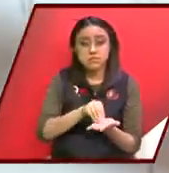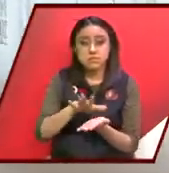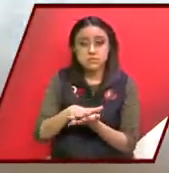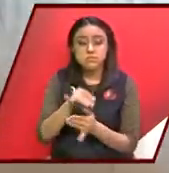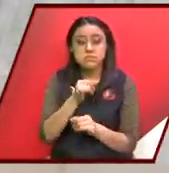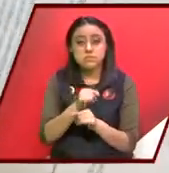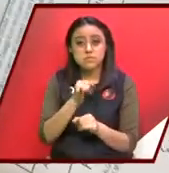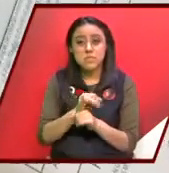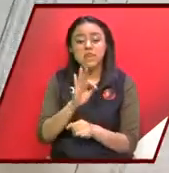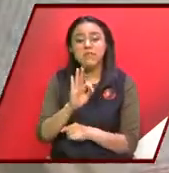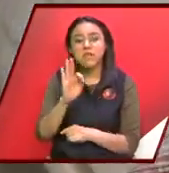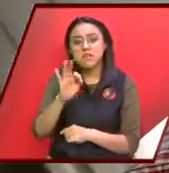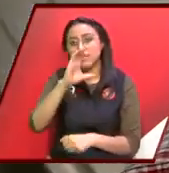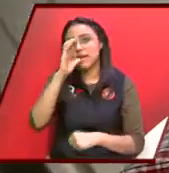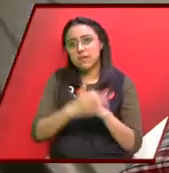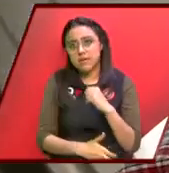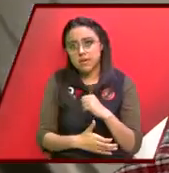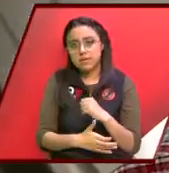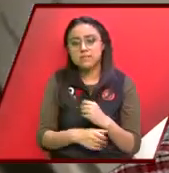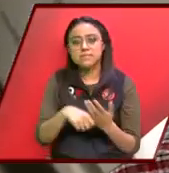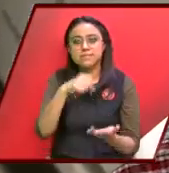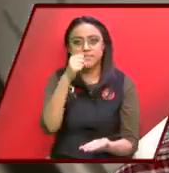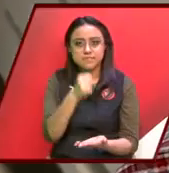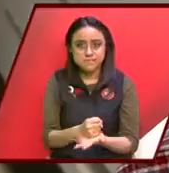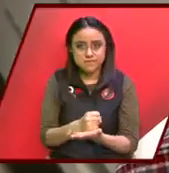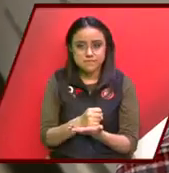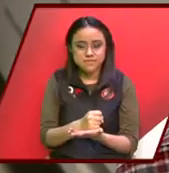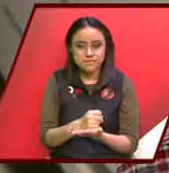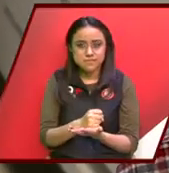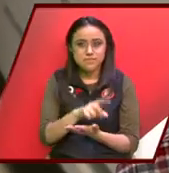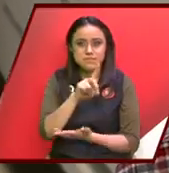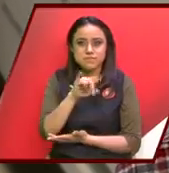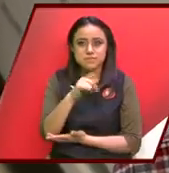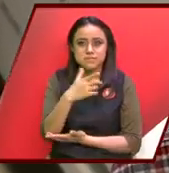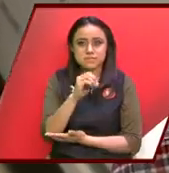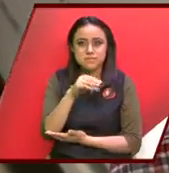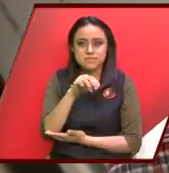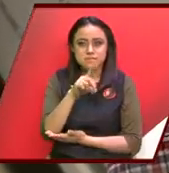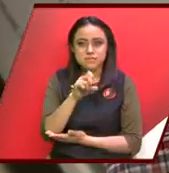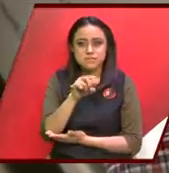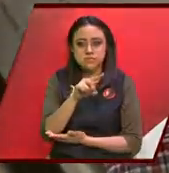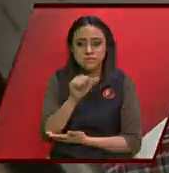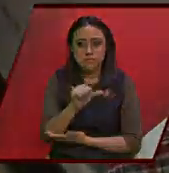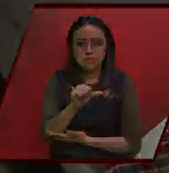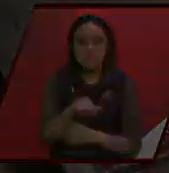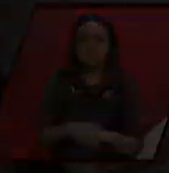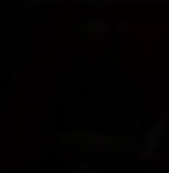tienen fecha de caducidad. Para quien corresponda, Diego Mendoza.